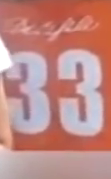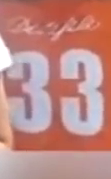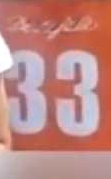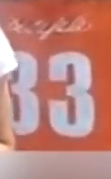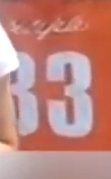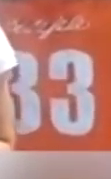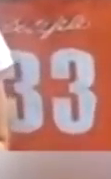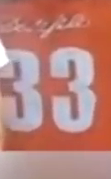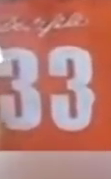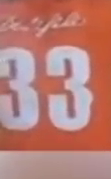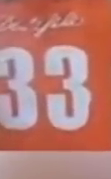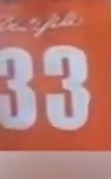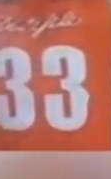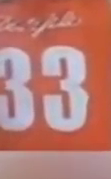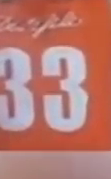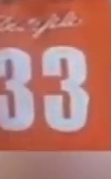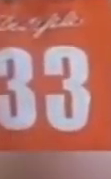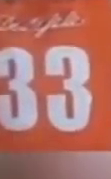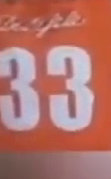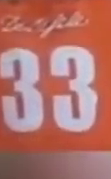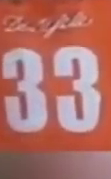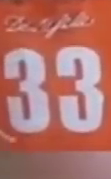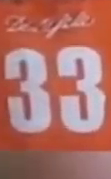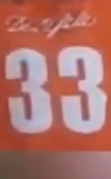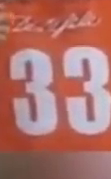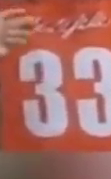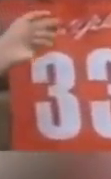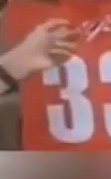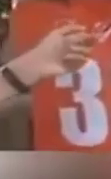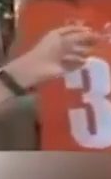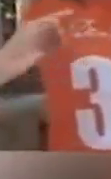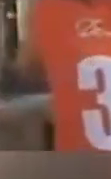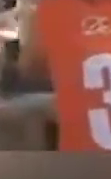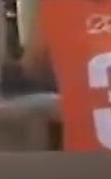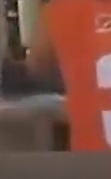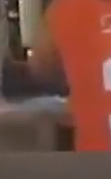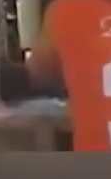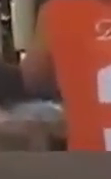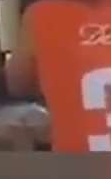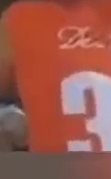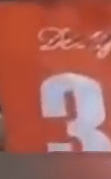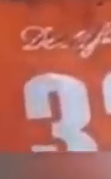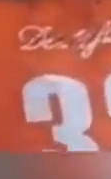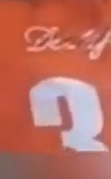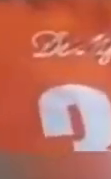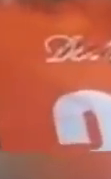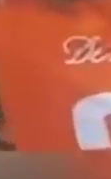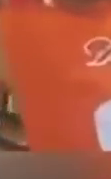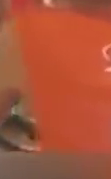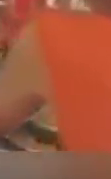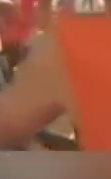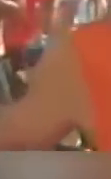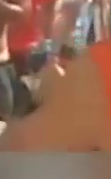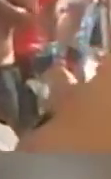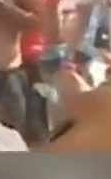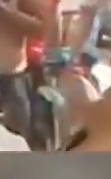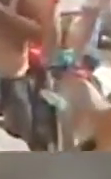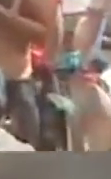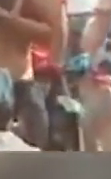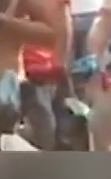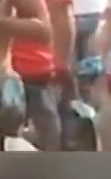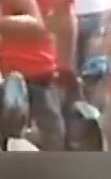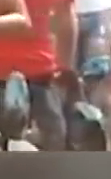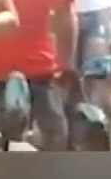seguimos aquí en el puente internacional francisco de paula santander donde a esta hora los manifestantes se preparan con bombas molotov